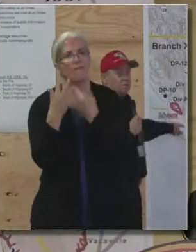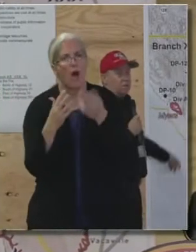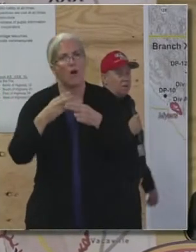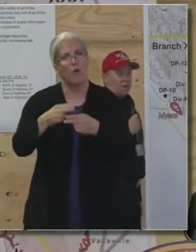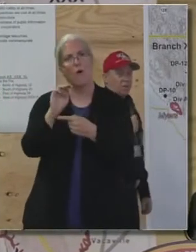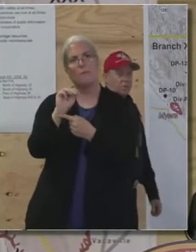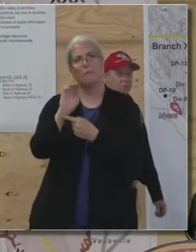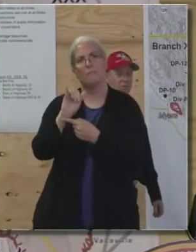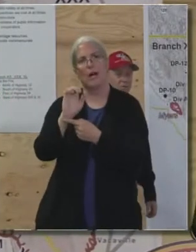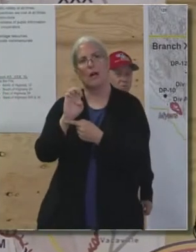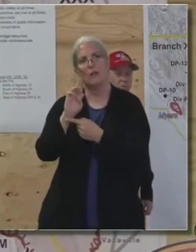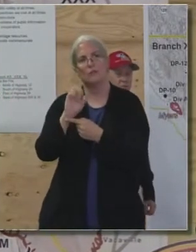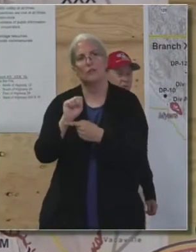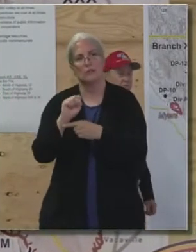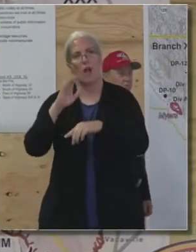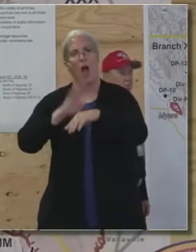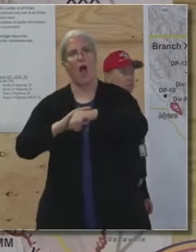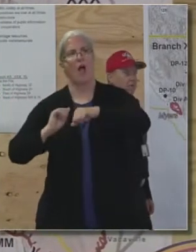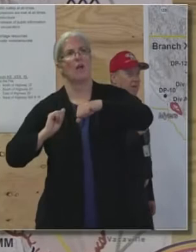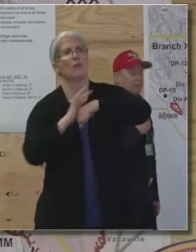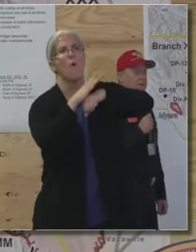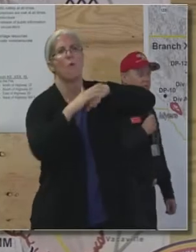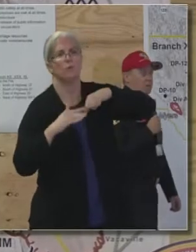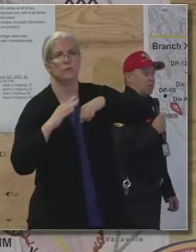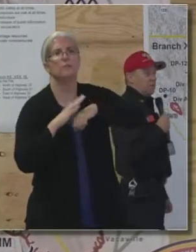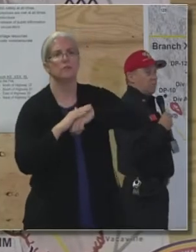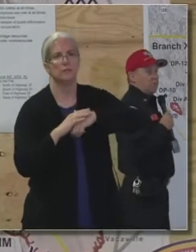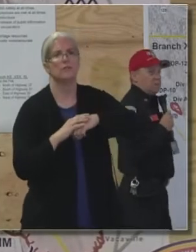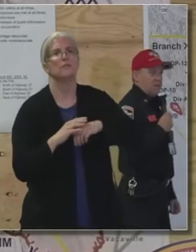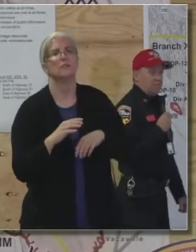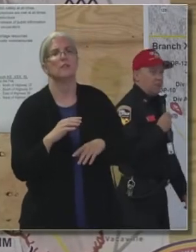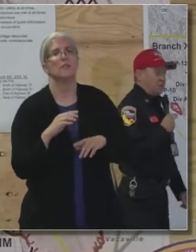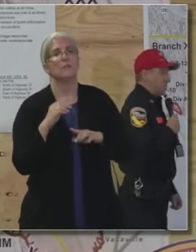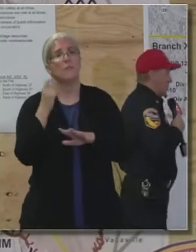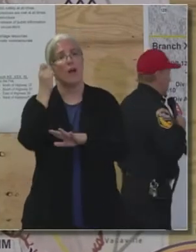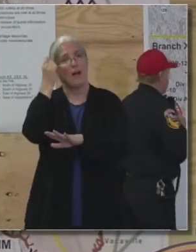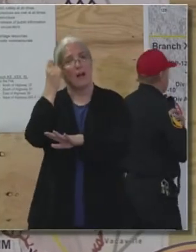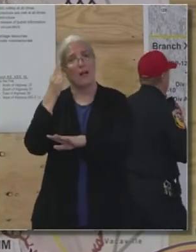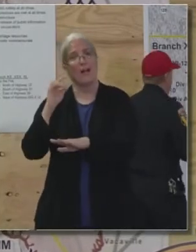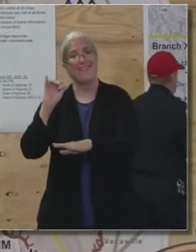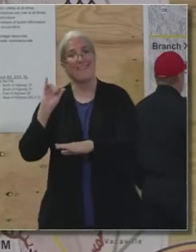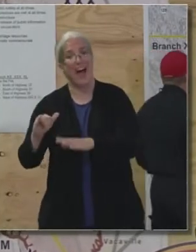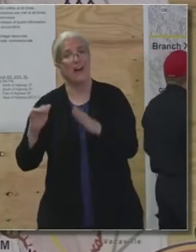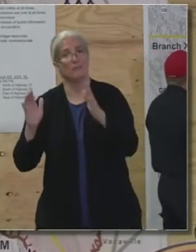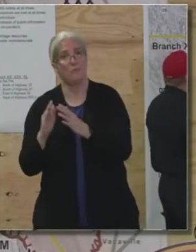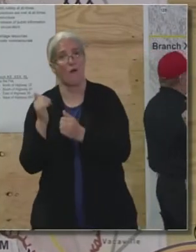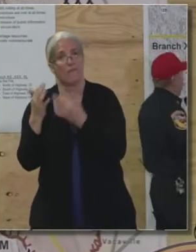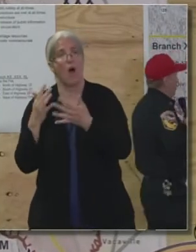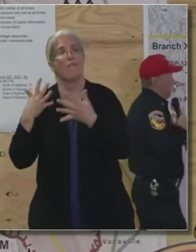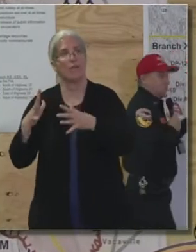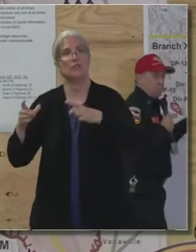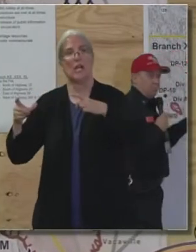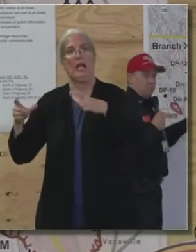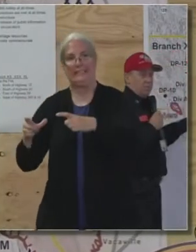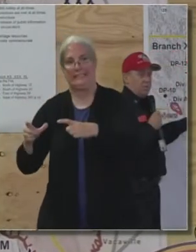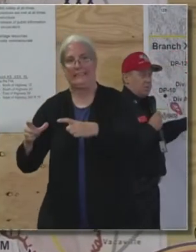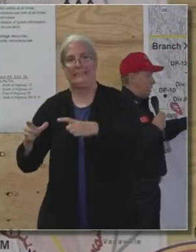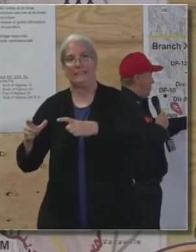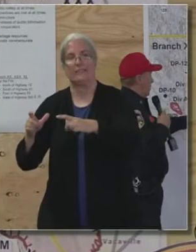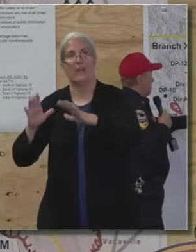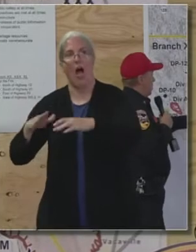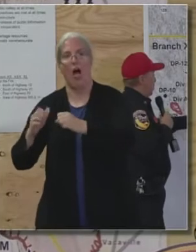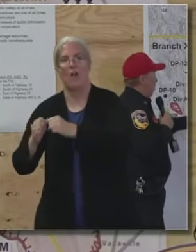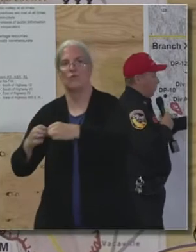es incendio ha dejado de propagarse están controlando bien ese incendio y esperamos ver contención completa pronto el próximo